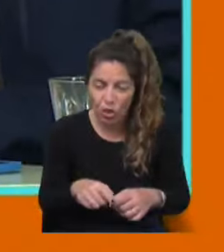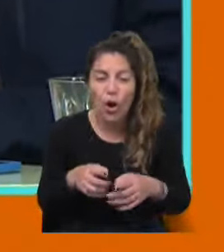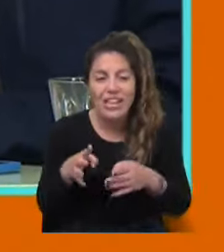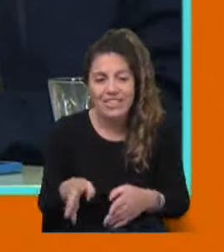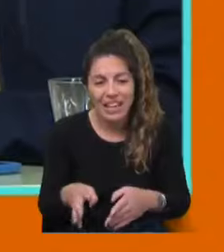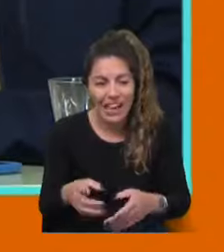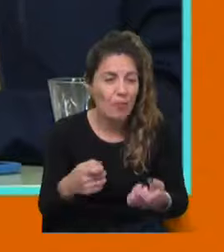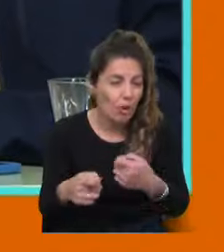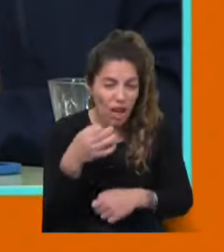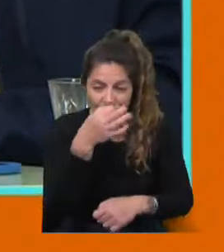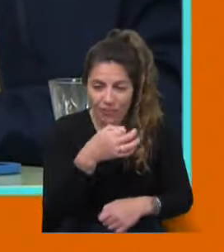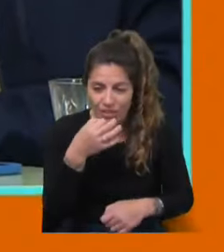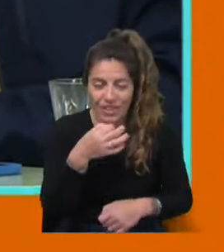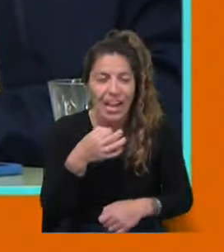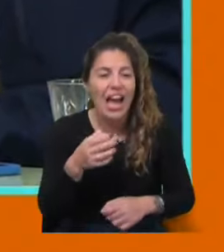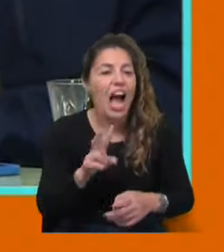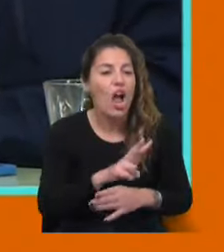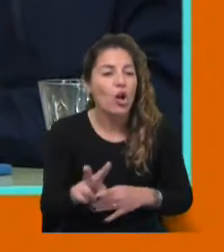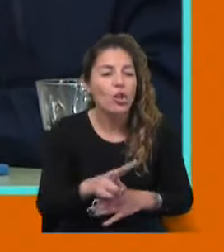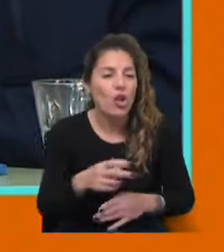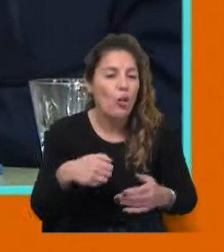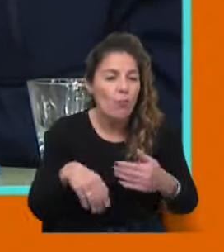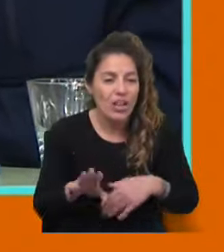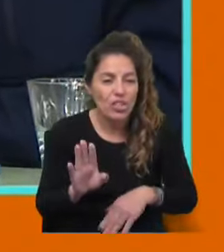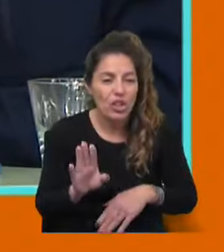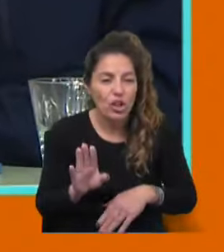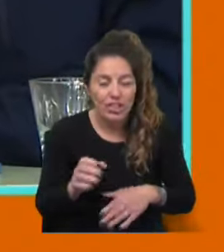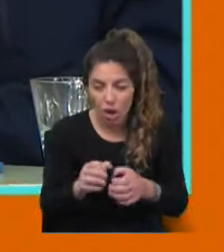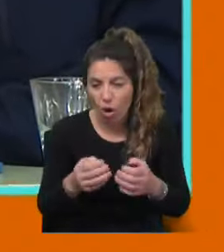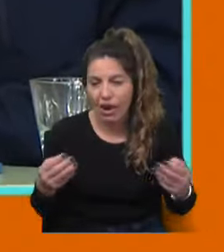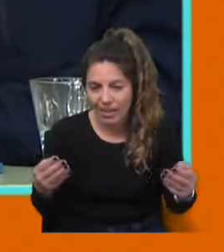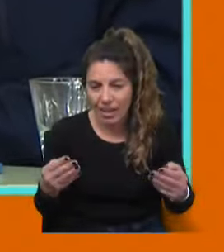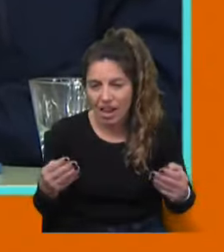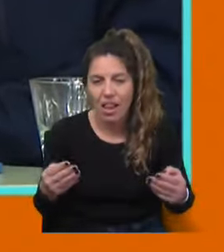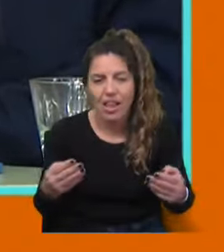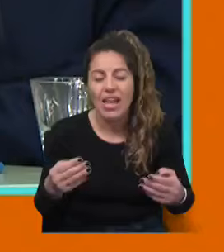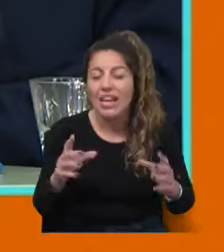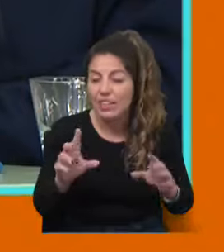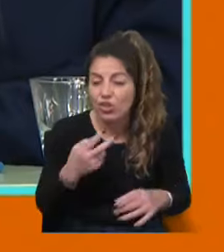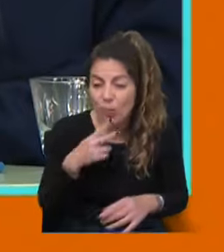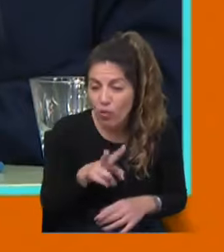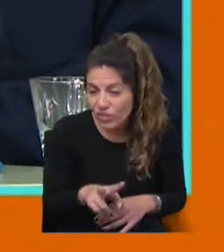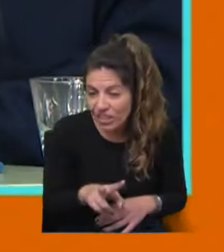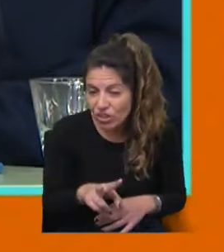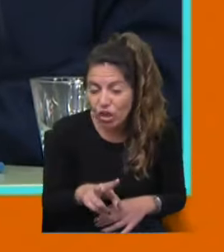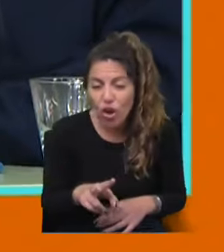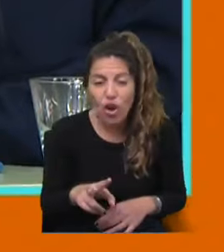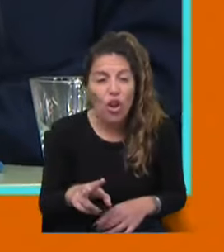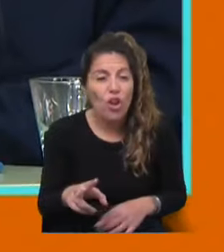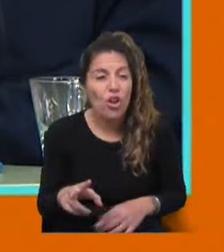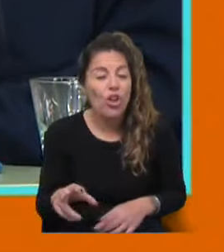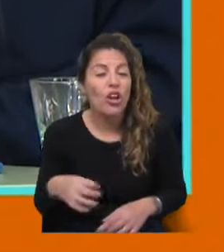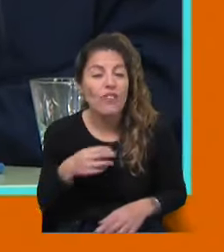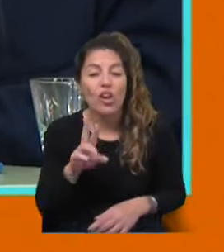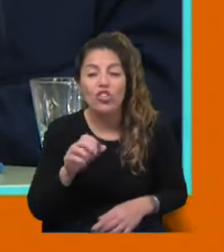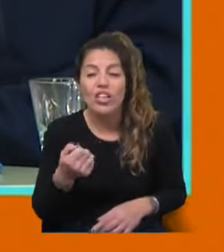por el microtráfico al control del mayor de lo que es lo macro. Digamos, estamos viviendo nosotros lo que vivió Rosario hace unos años.